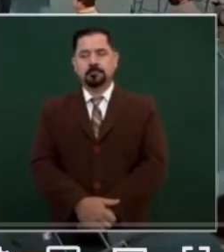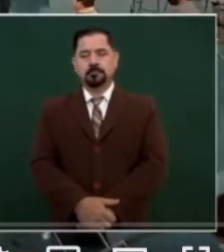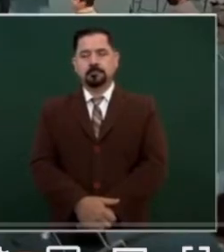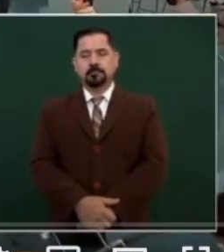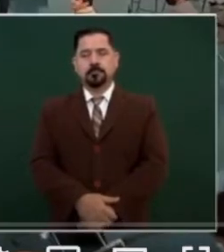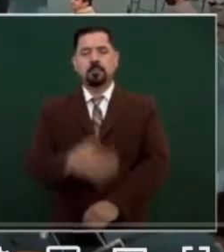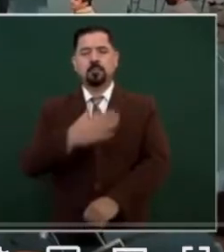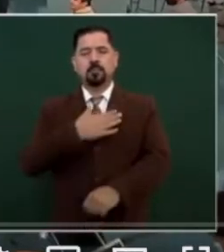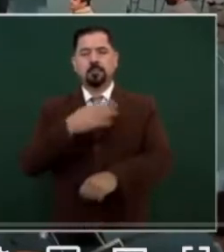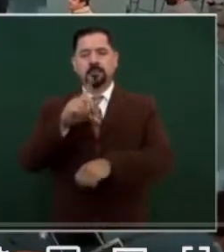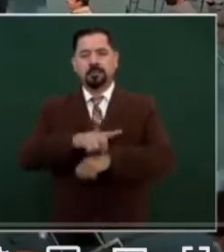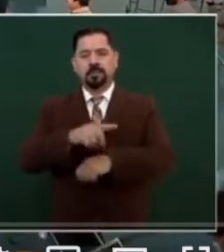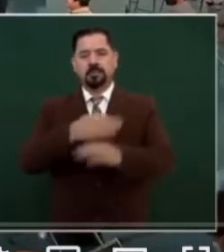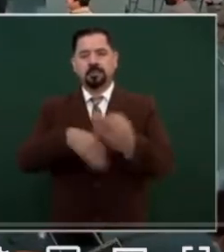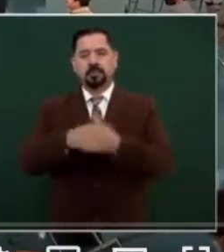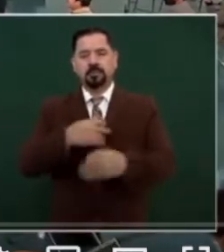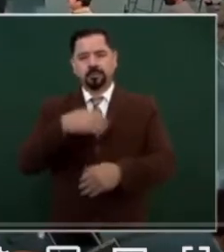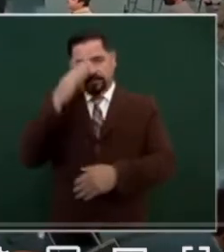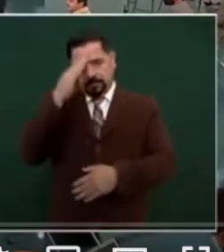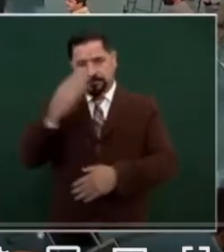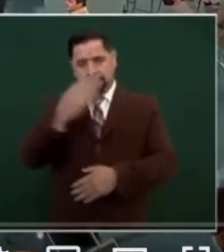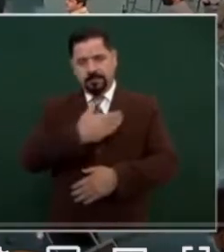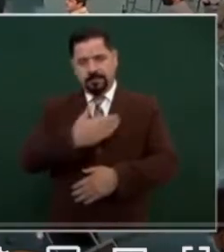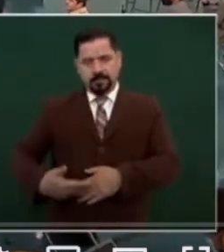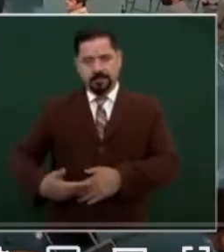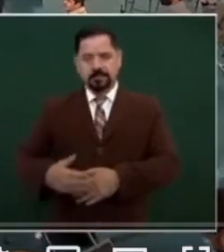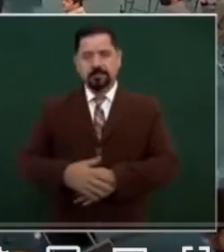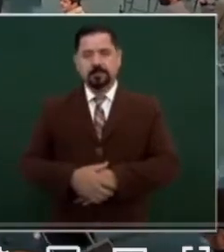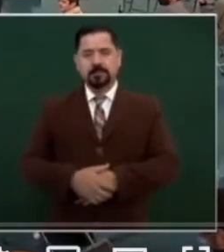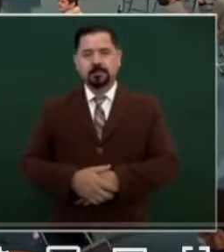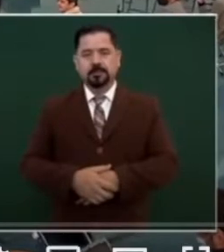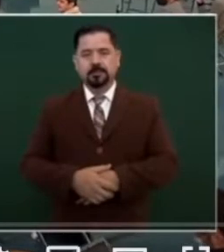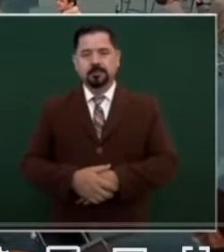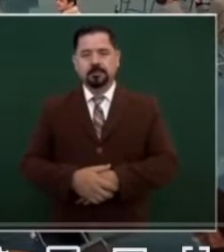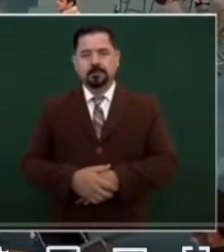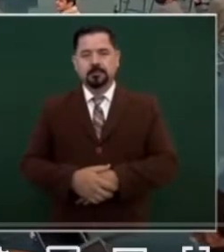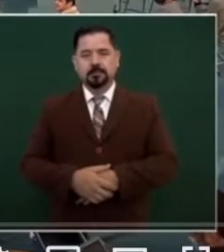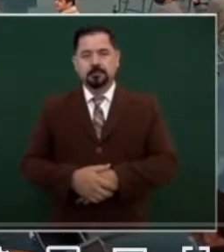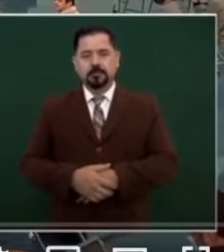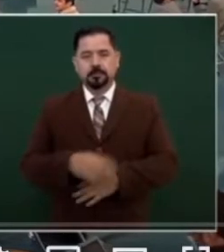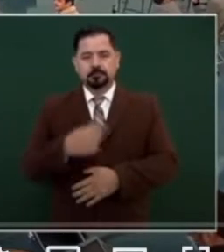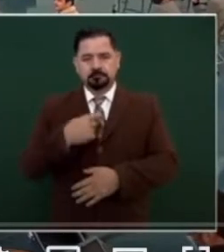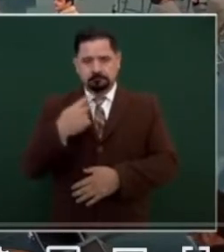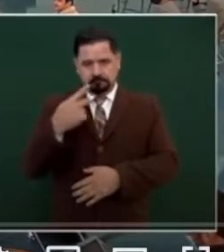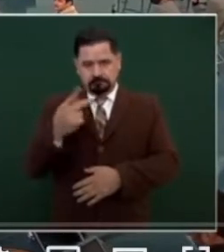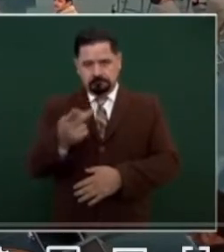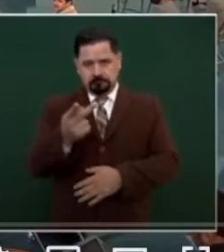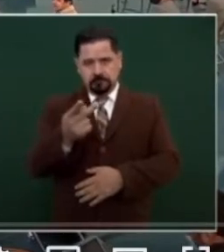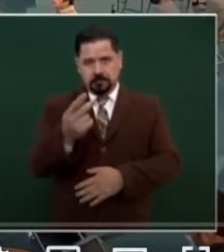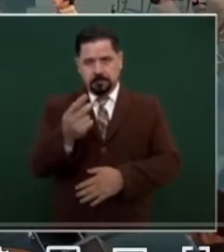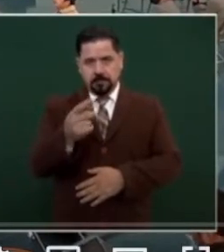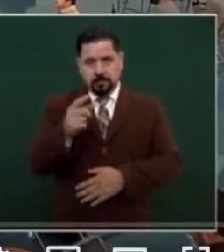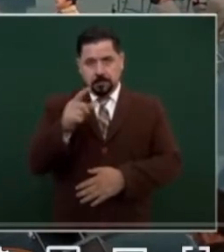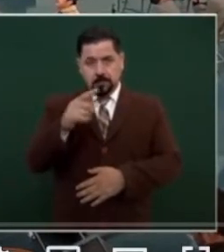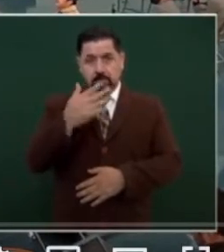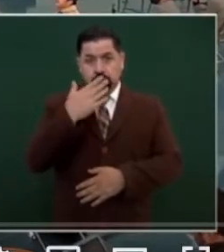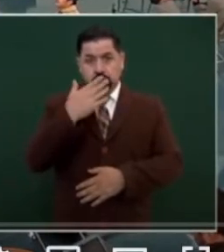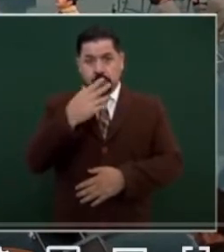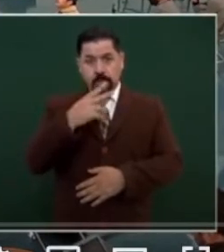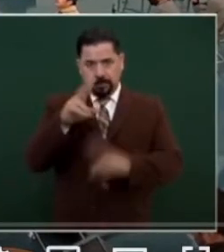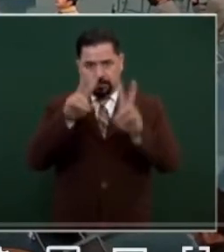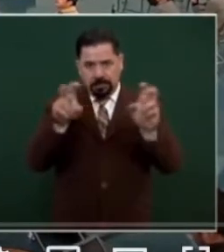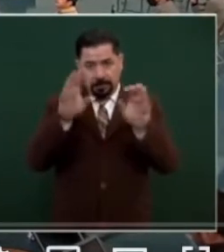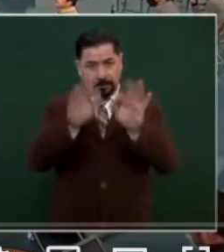buenos días a todos señor presidente si para sonora el tema de seguridad